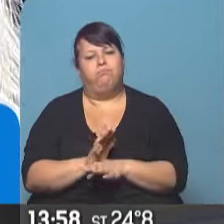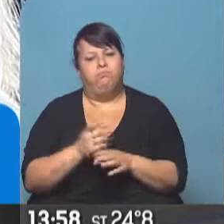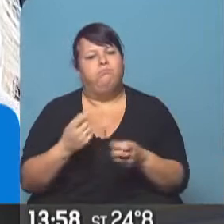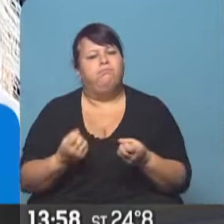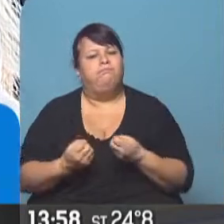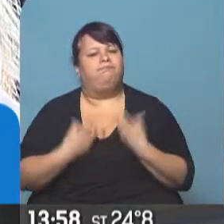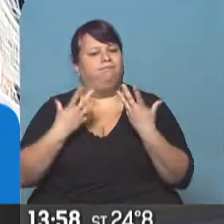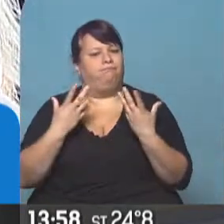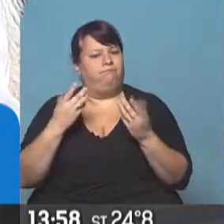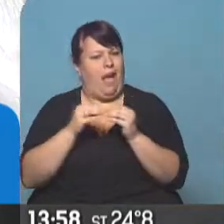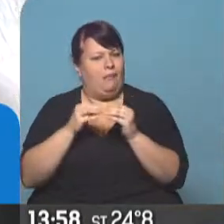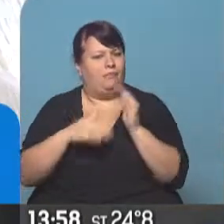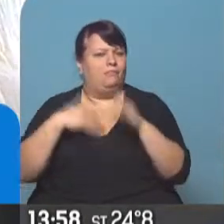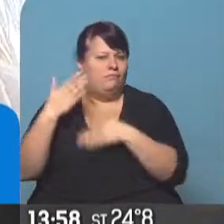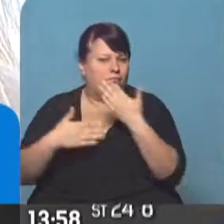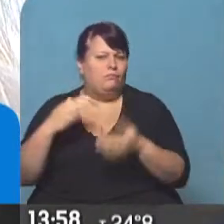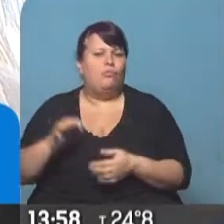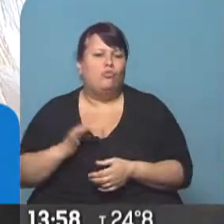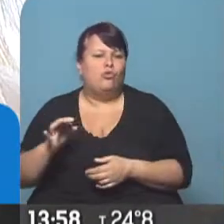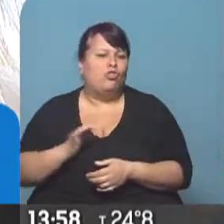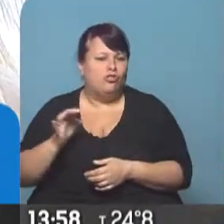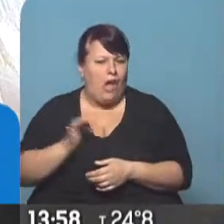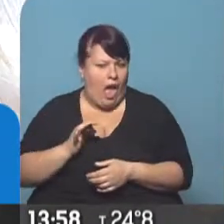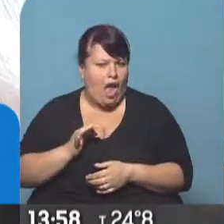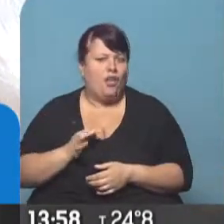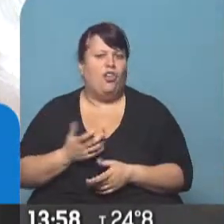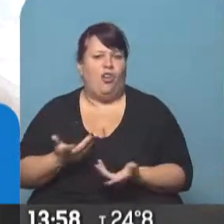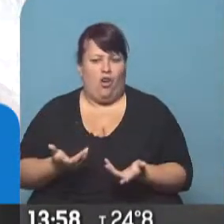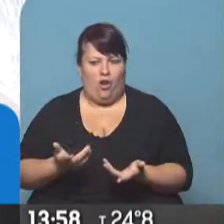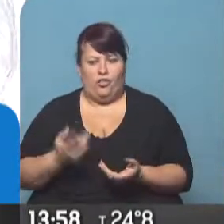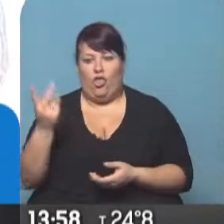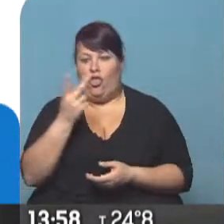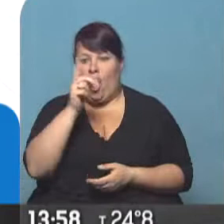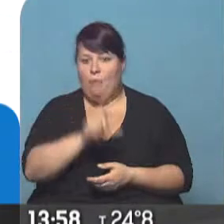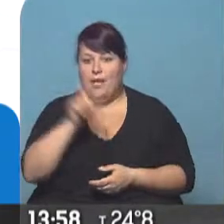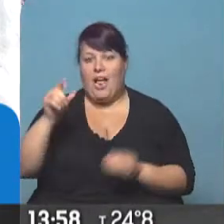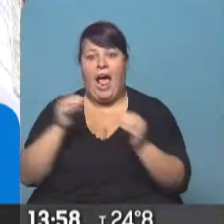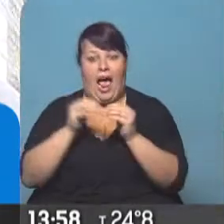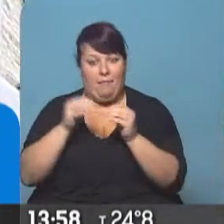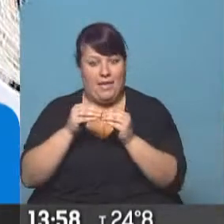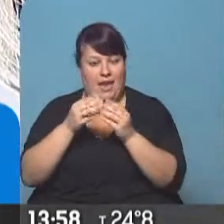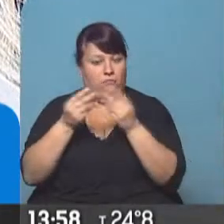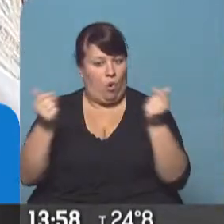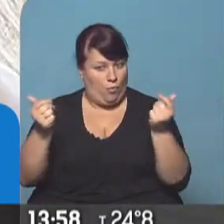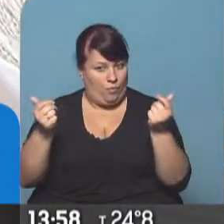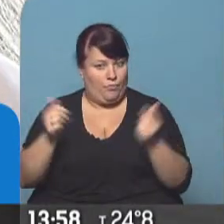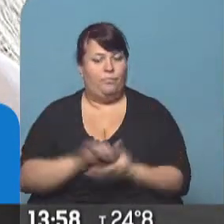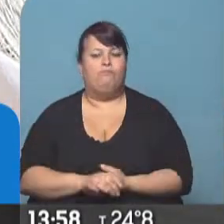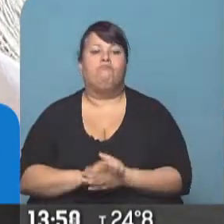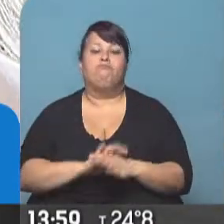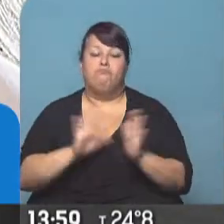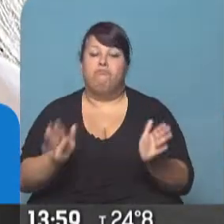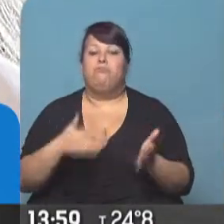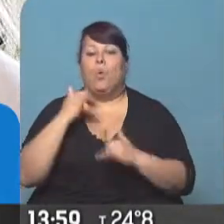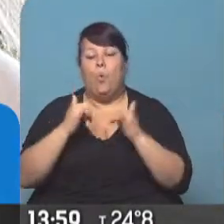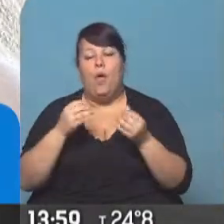florecía después de muchísimos años en que las dos personas amigas habían desaparecido. Entonces habla